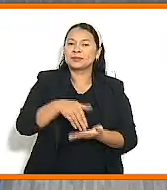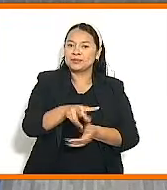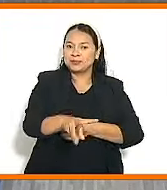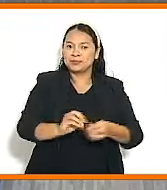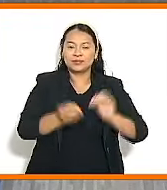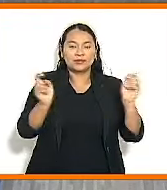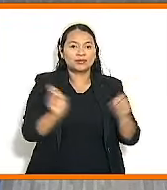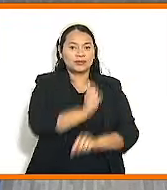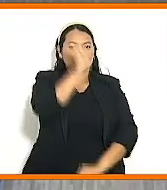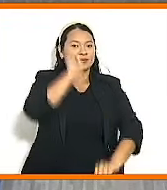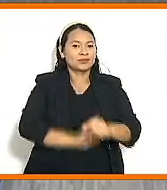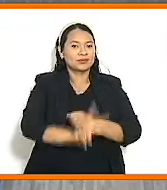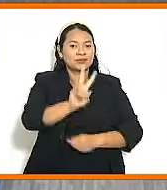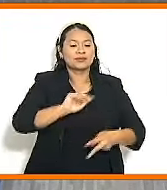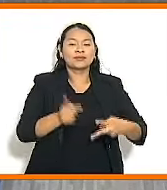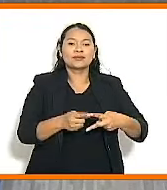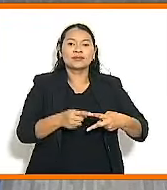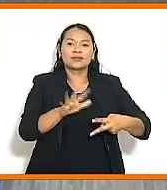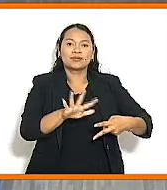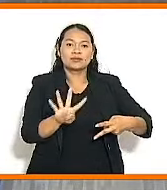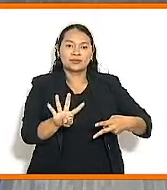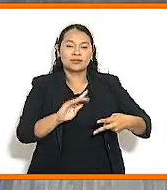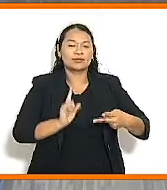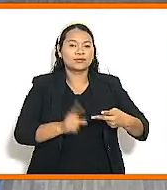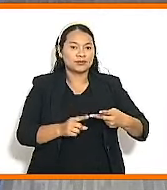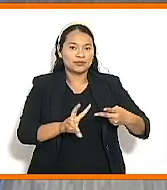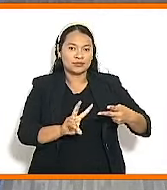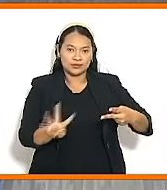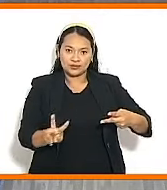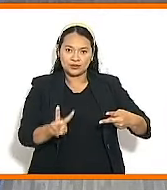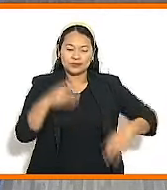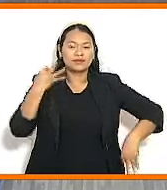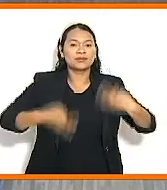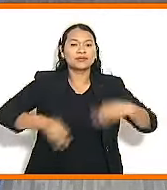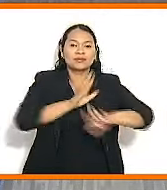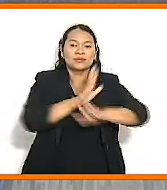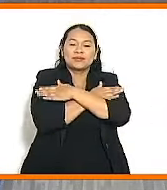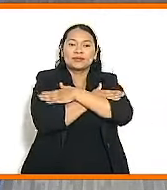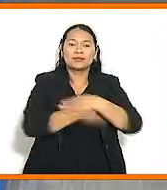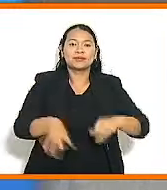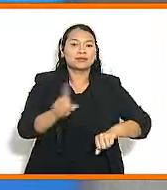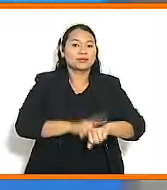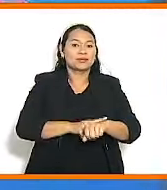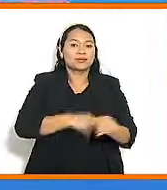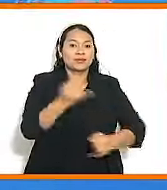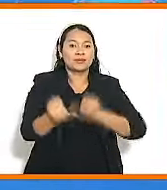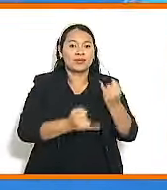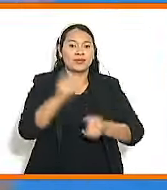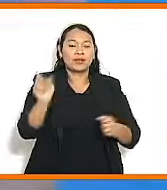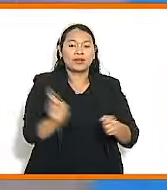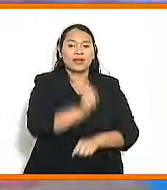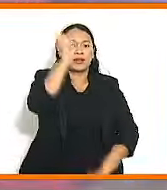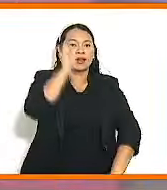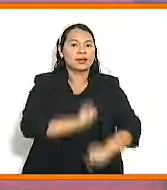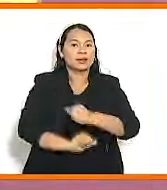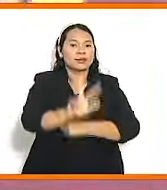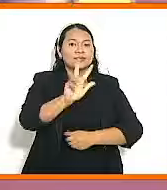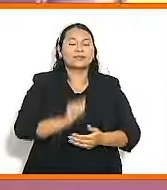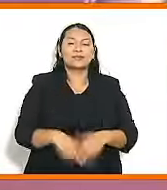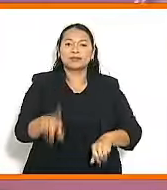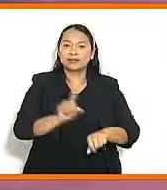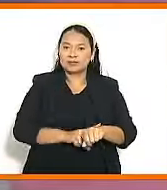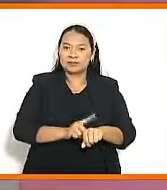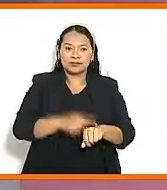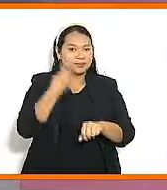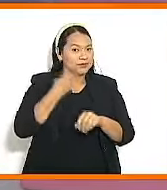1, 54, en posición 2, 72. ¡Felicidades! Es momento de pegar y ganar en Pega 3. Daremos a